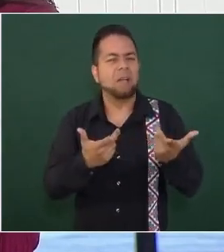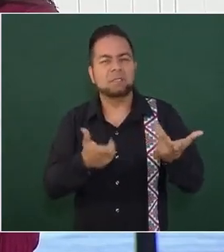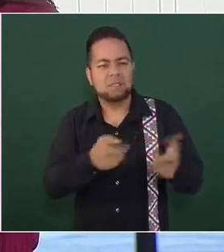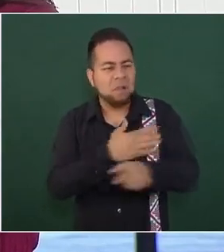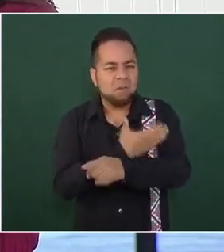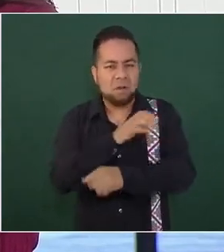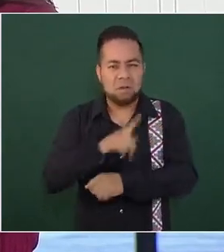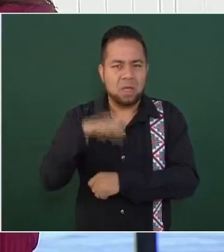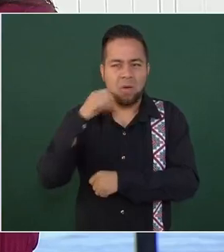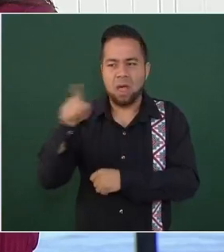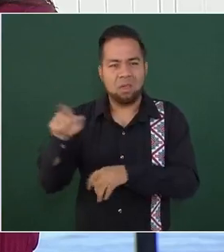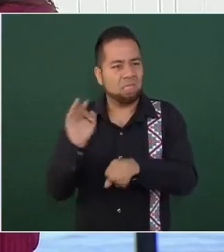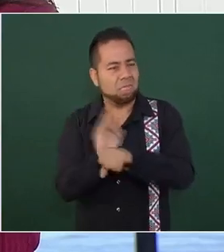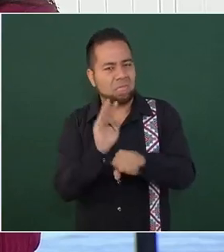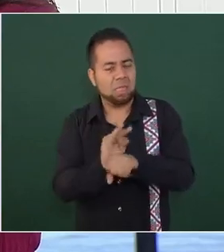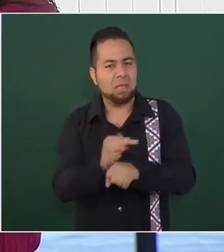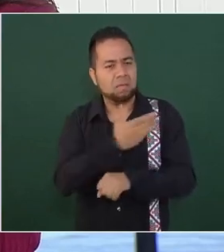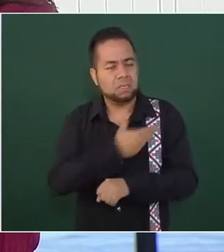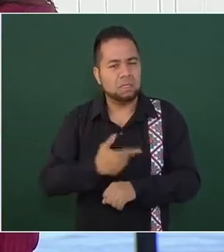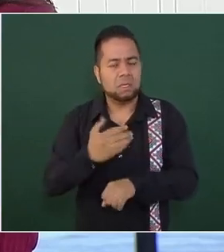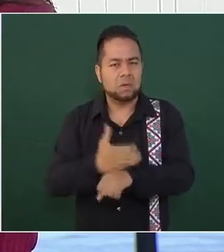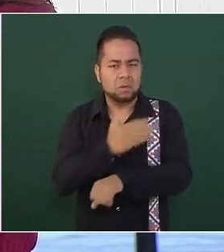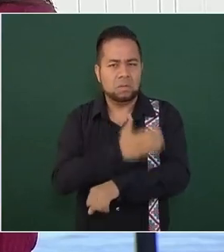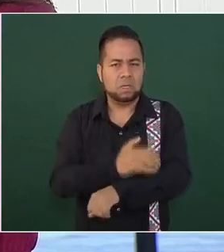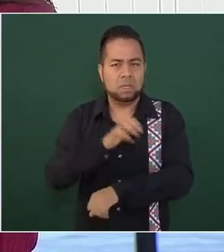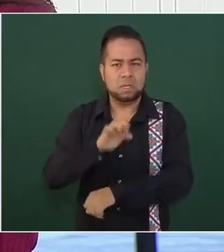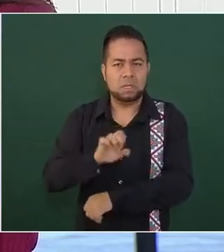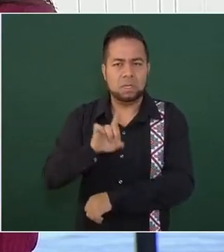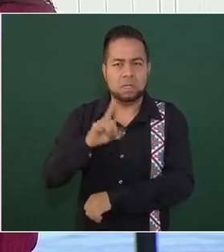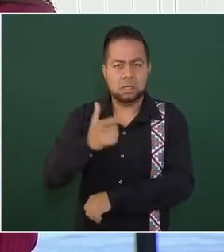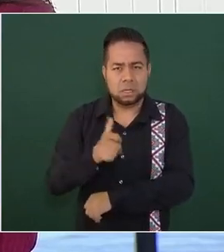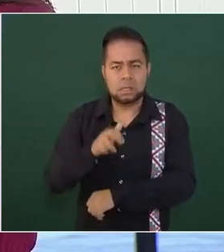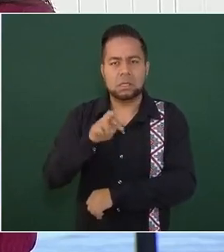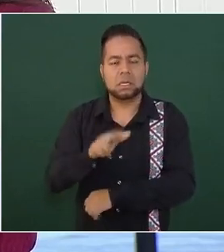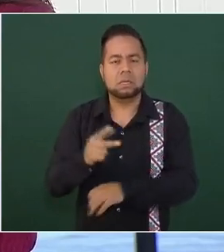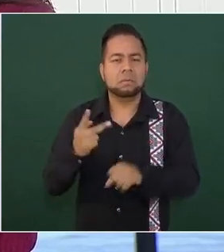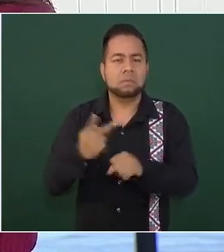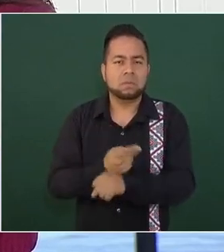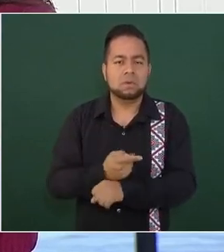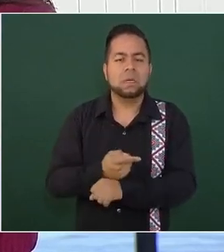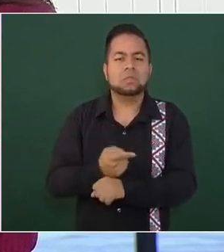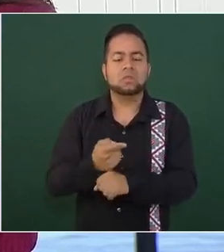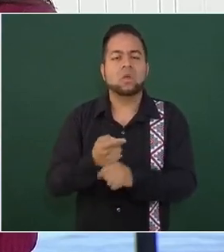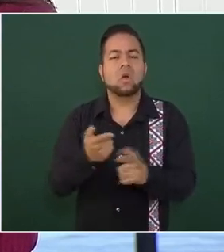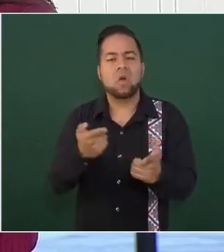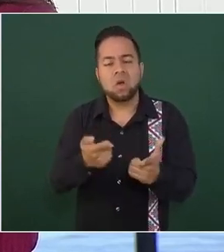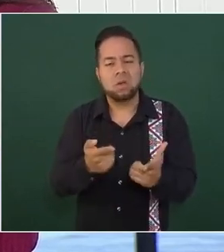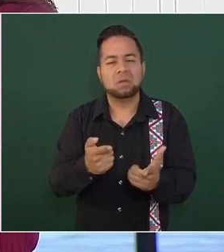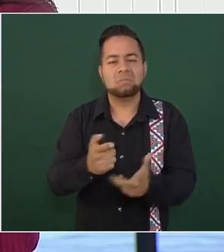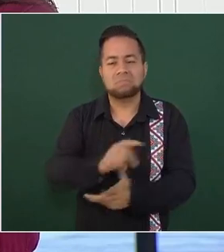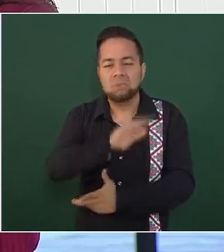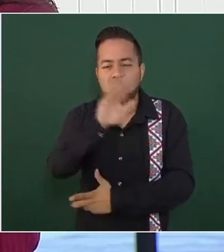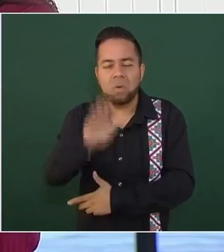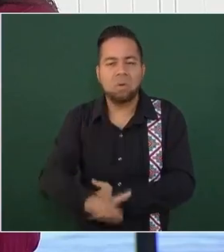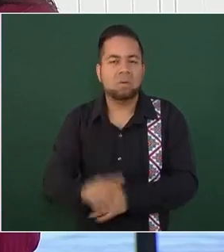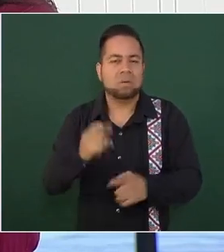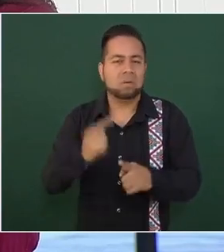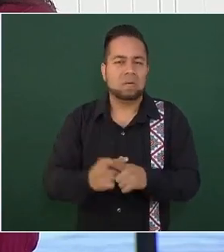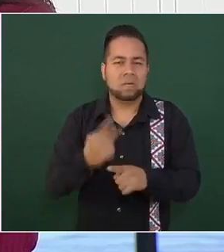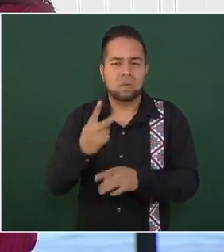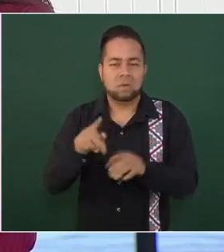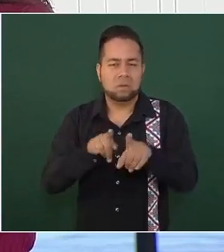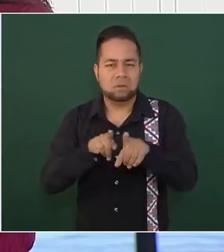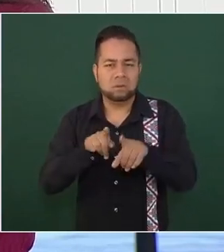señor presidente el compañero periodista Edgar Leiva sufrió un atentado en donde perdieron la vida dos